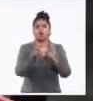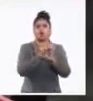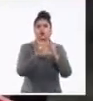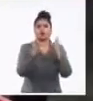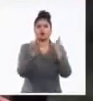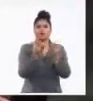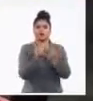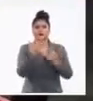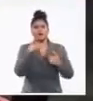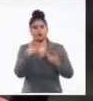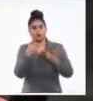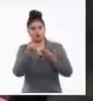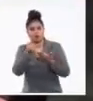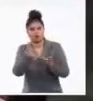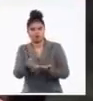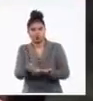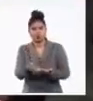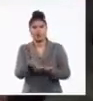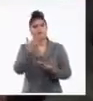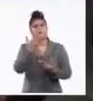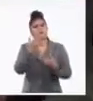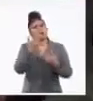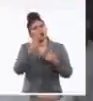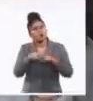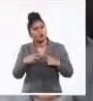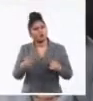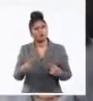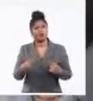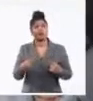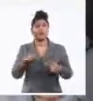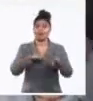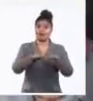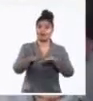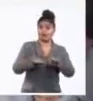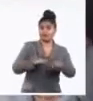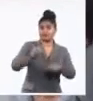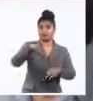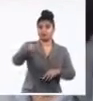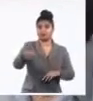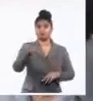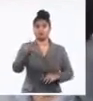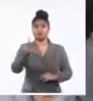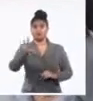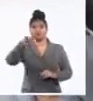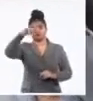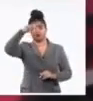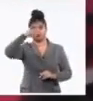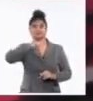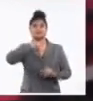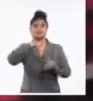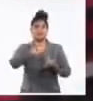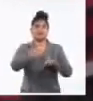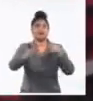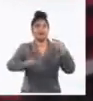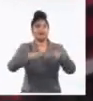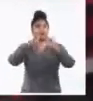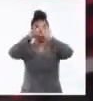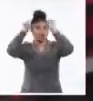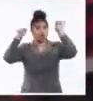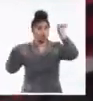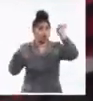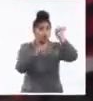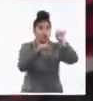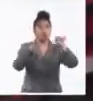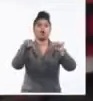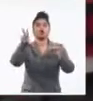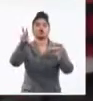así que se completa en Cienfuegos la preparación para el próximo 25 de septiembre, cuando se someta a referendo popular el nuevo